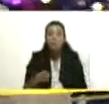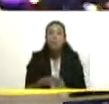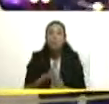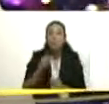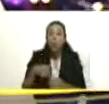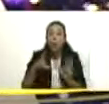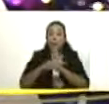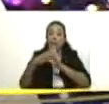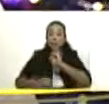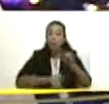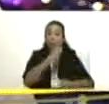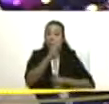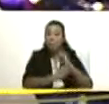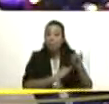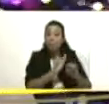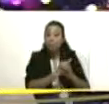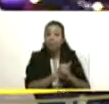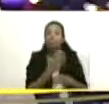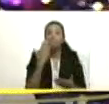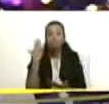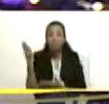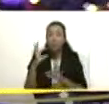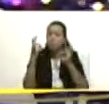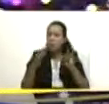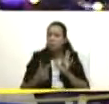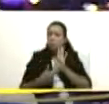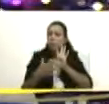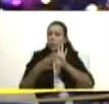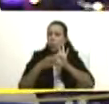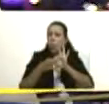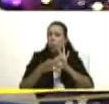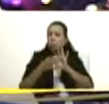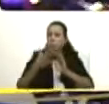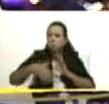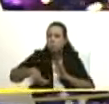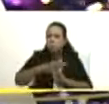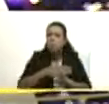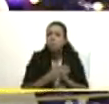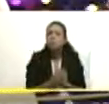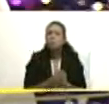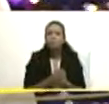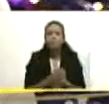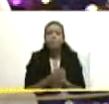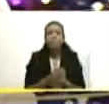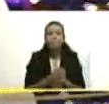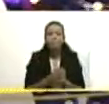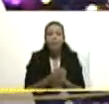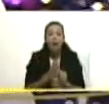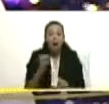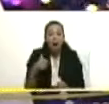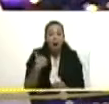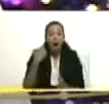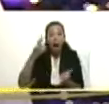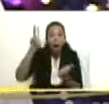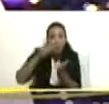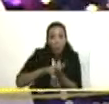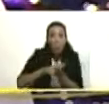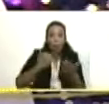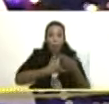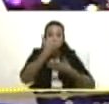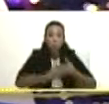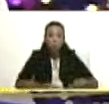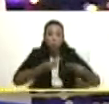del derecho internacional, como siempre. Y le aprobé un proyecto que me